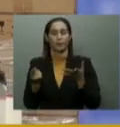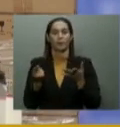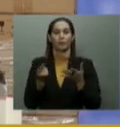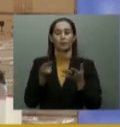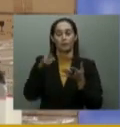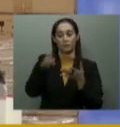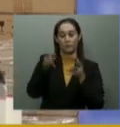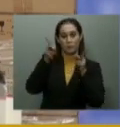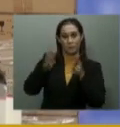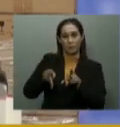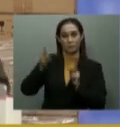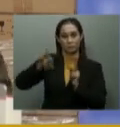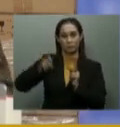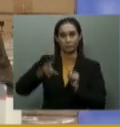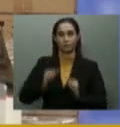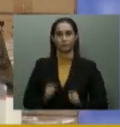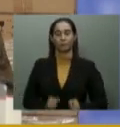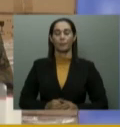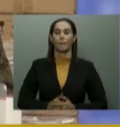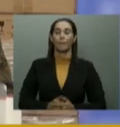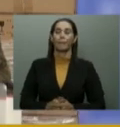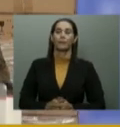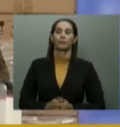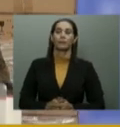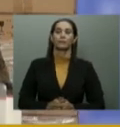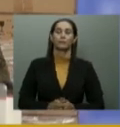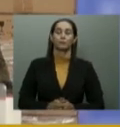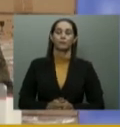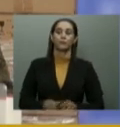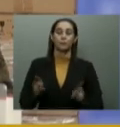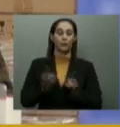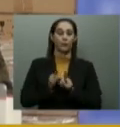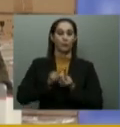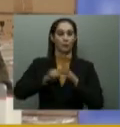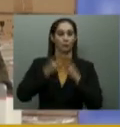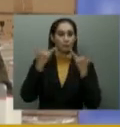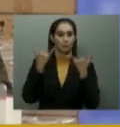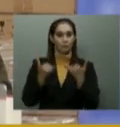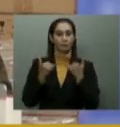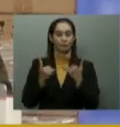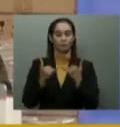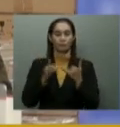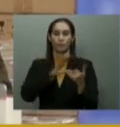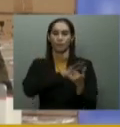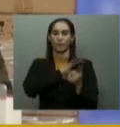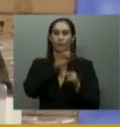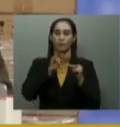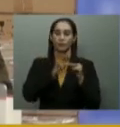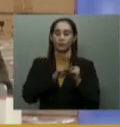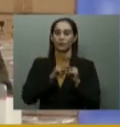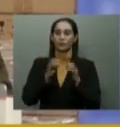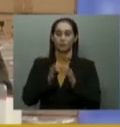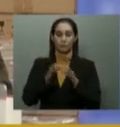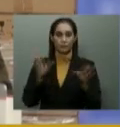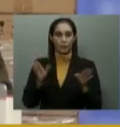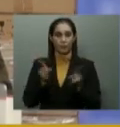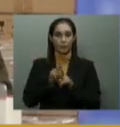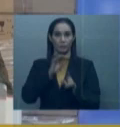yo bien día pasado vi un vídeo hace mucho de un haitiano aparece con un machete